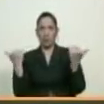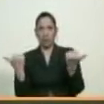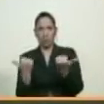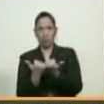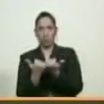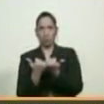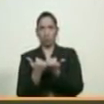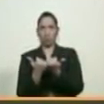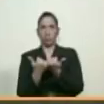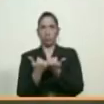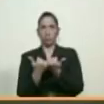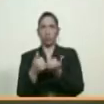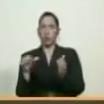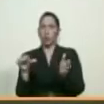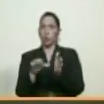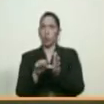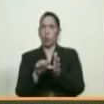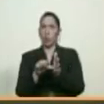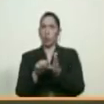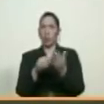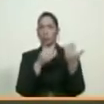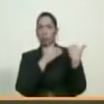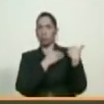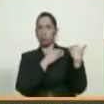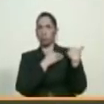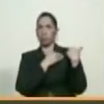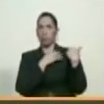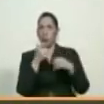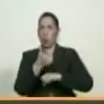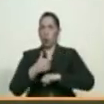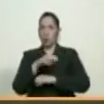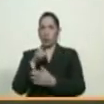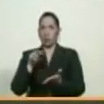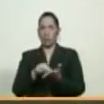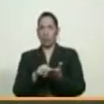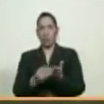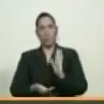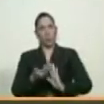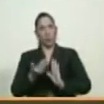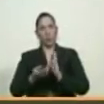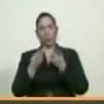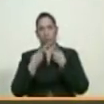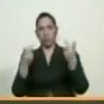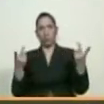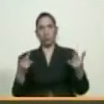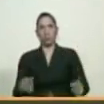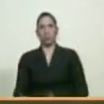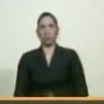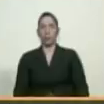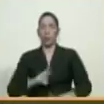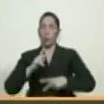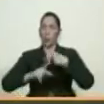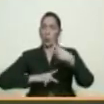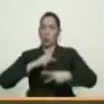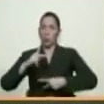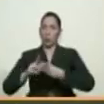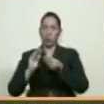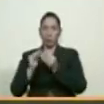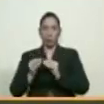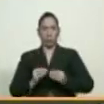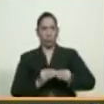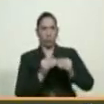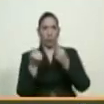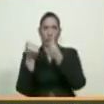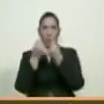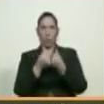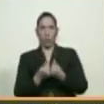Egaña, donde autoridades del gobierno nacional ofrecerán al país importantes declaraciones en relación al programa de recuperación económica dictado